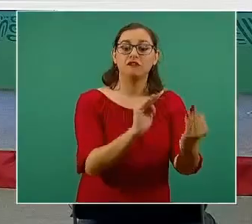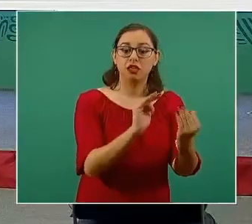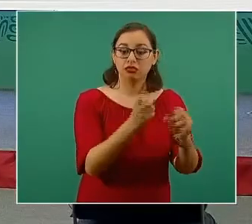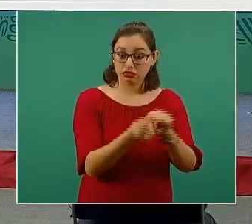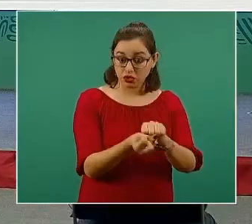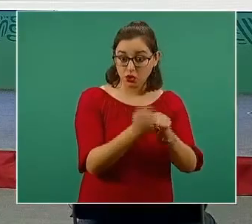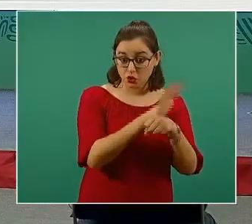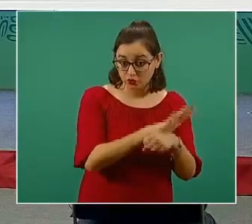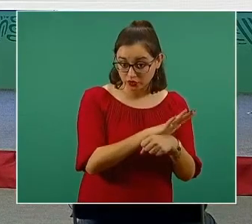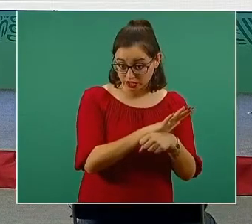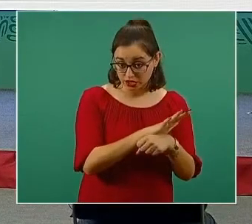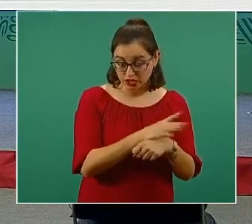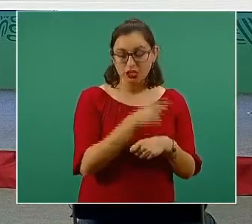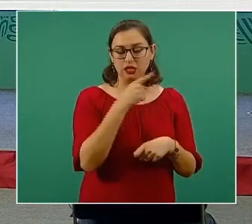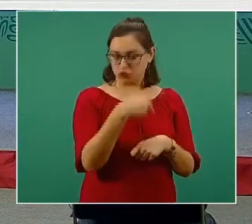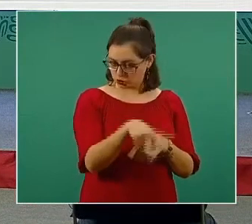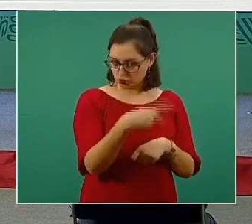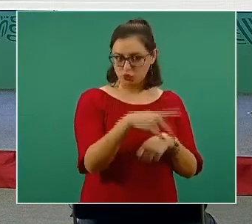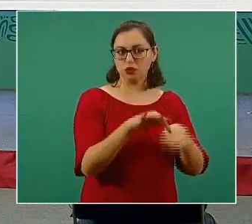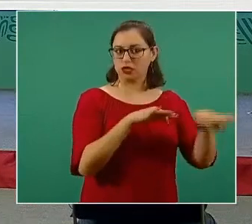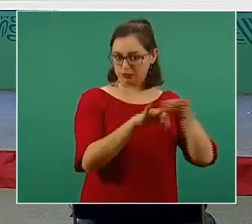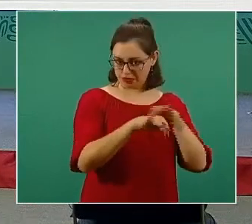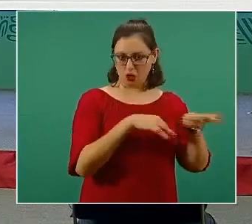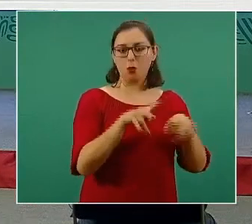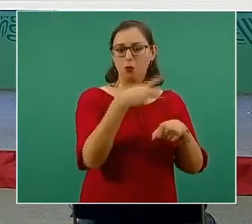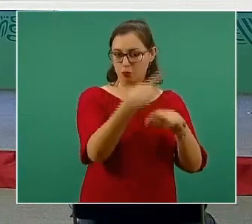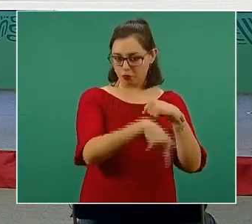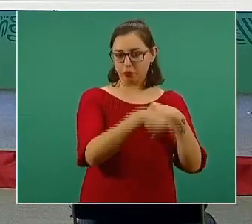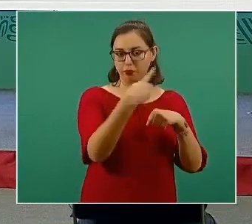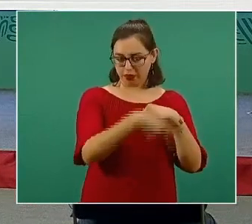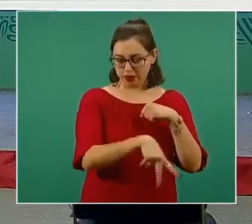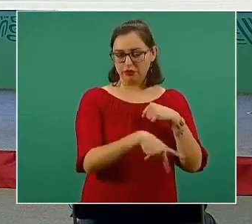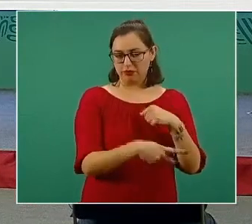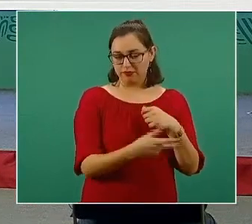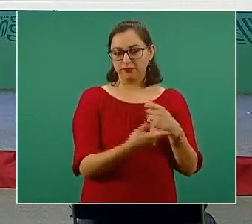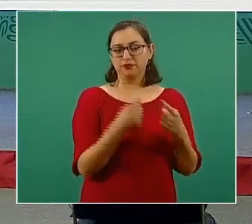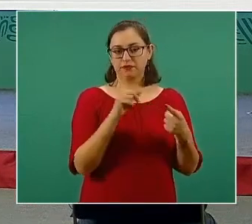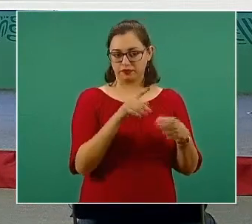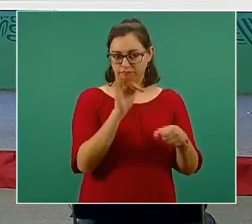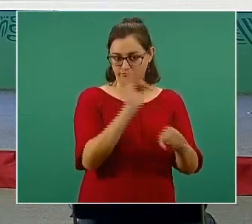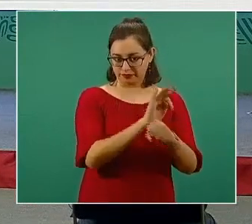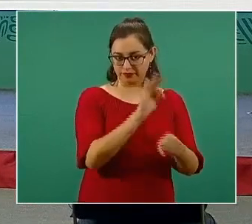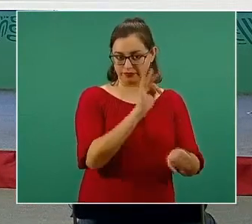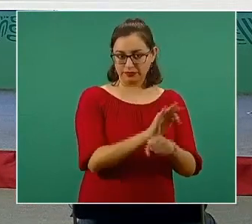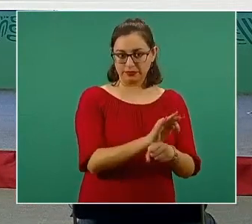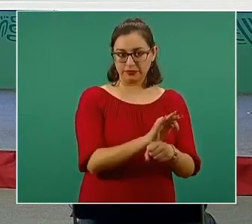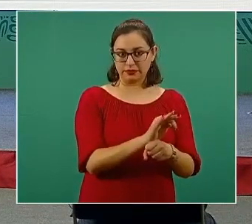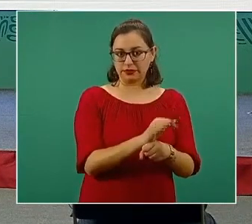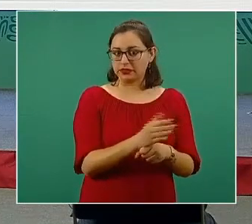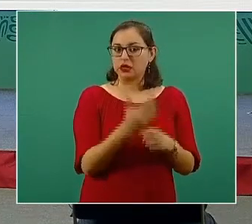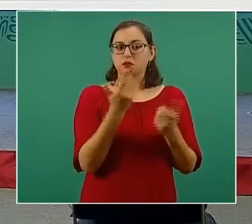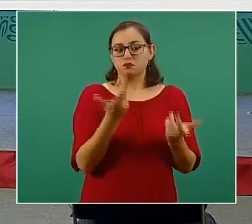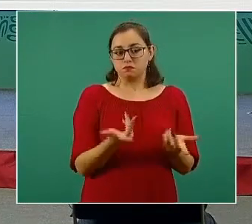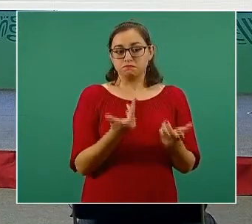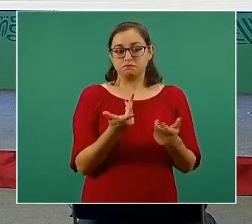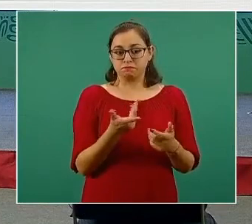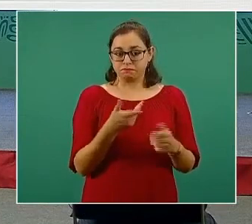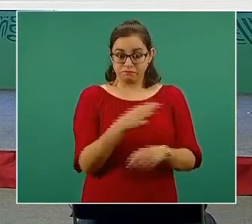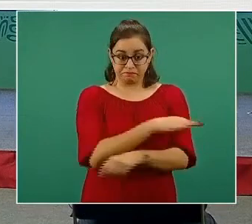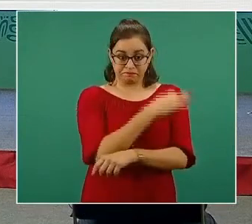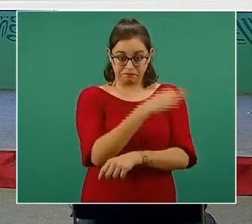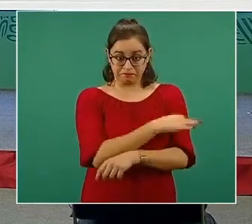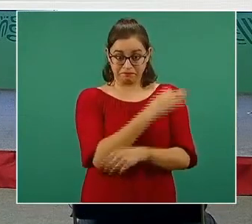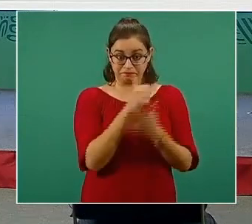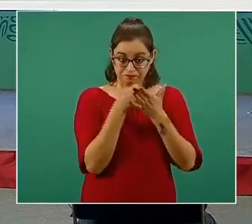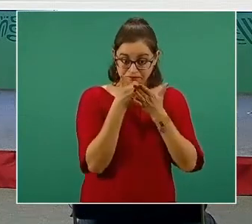las condiciones de trabajo en donde están expuestas al virus SARS-CoV-2 y el objetivo estratégico de esta intervención